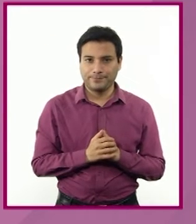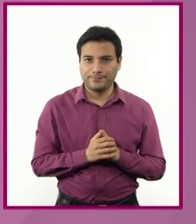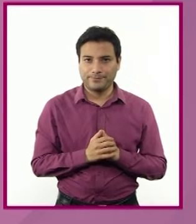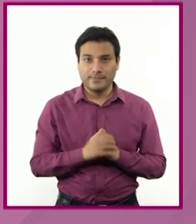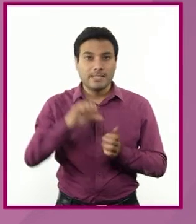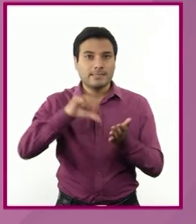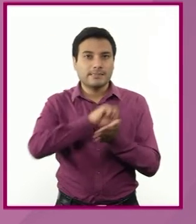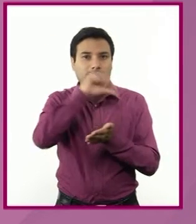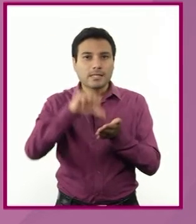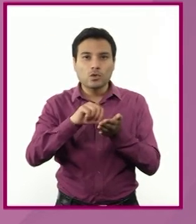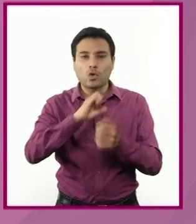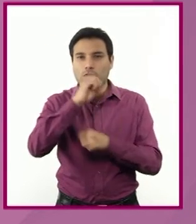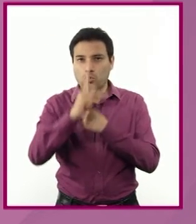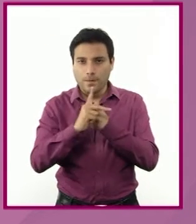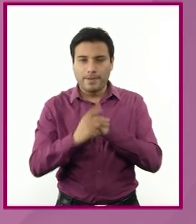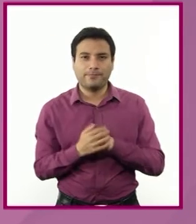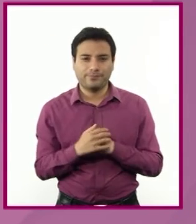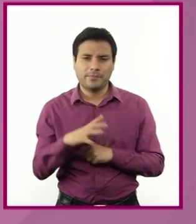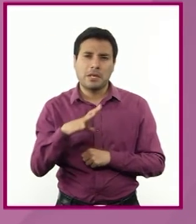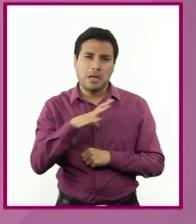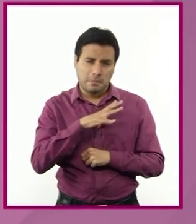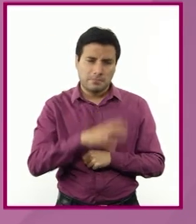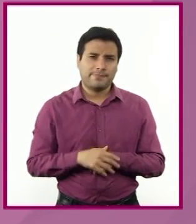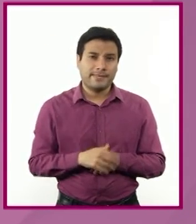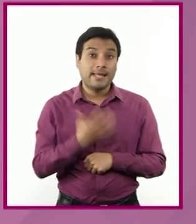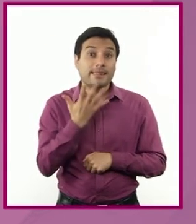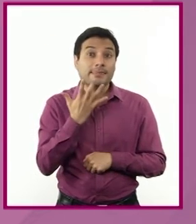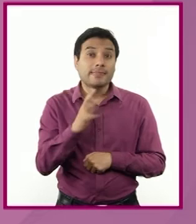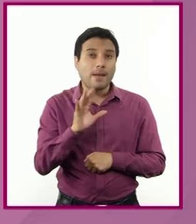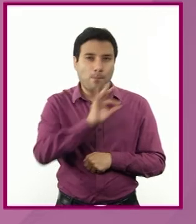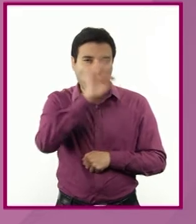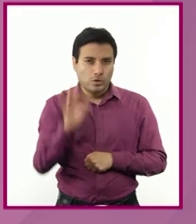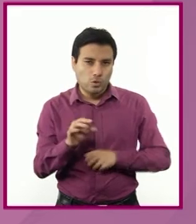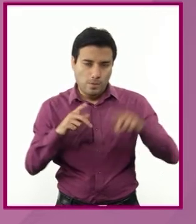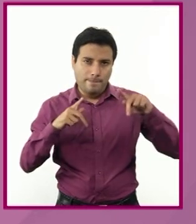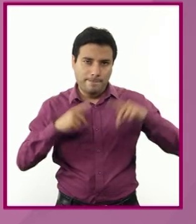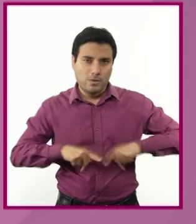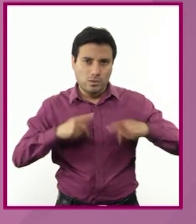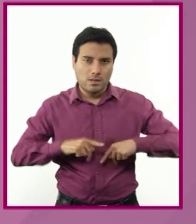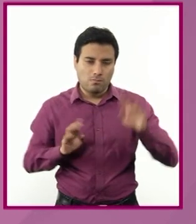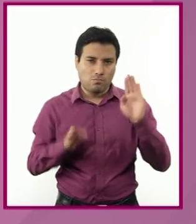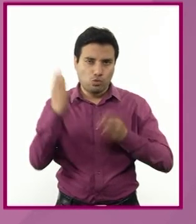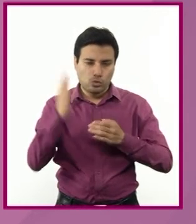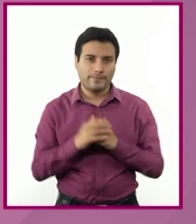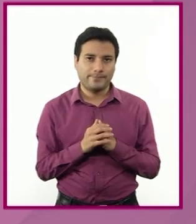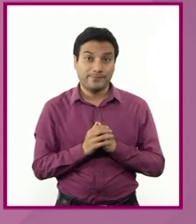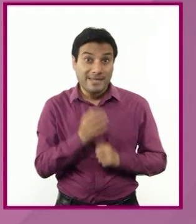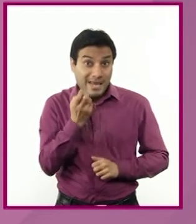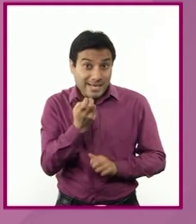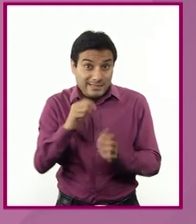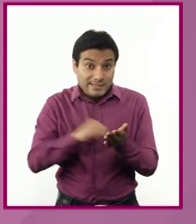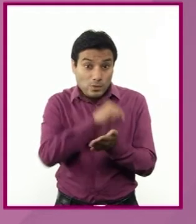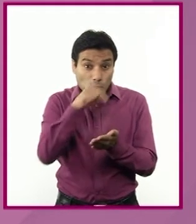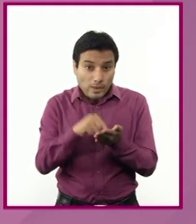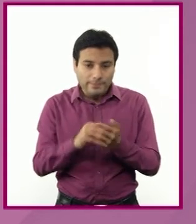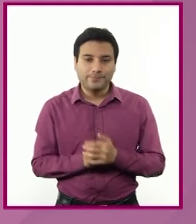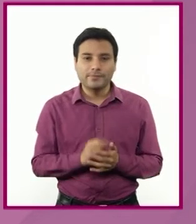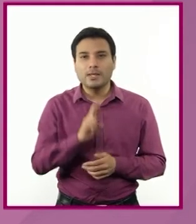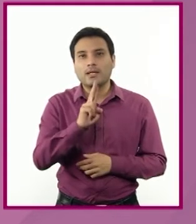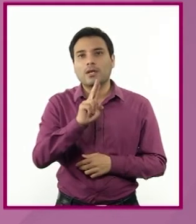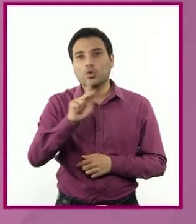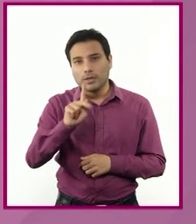Europa, concentra aproximadamente 10% de la población mundial. En esta región, el Reino